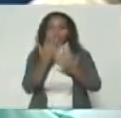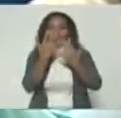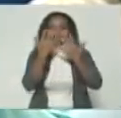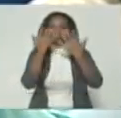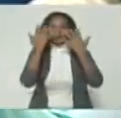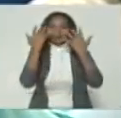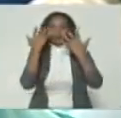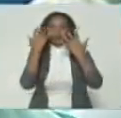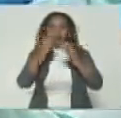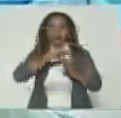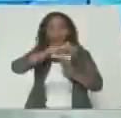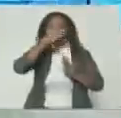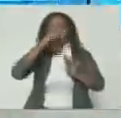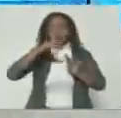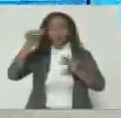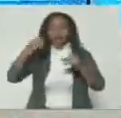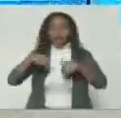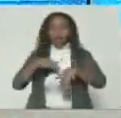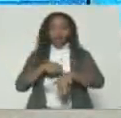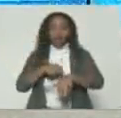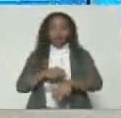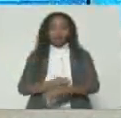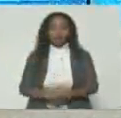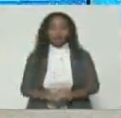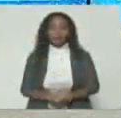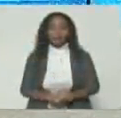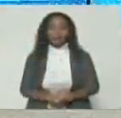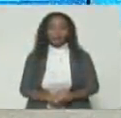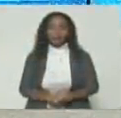de la montaña a esta hora,